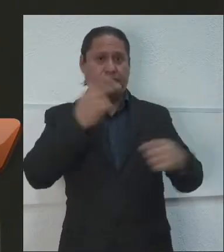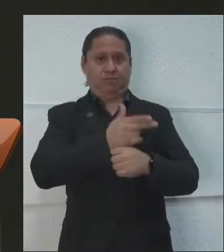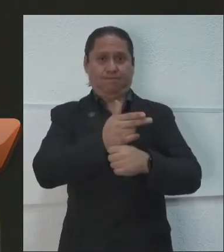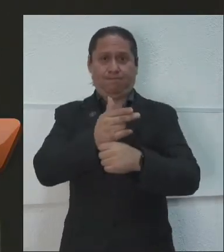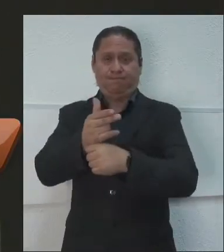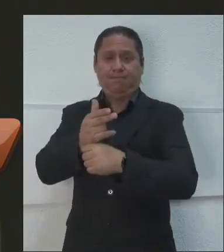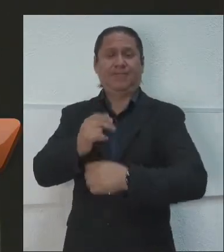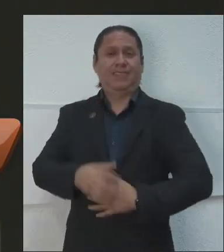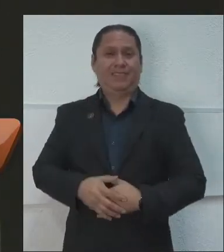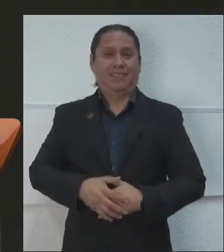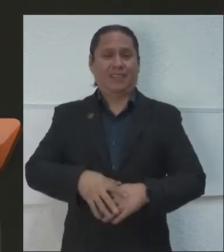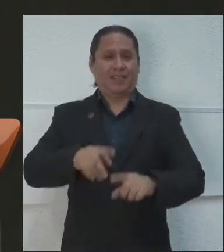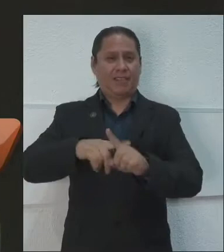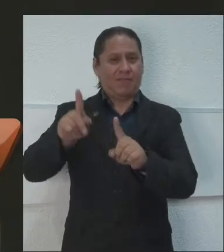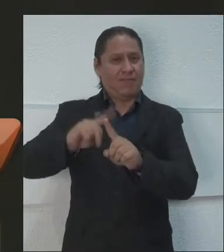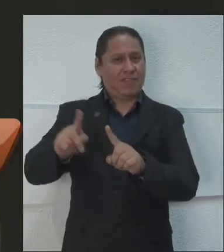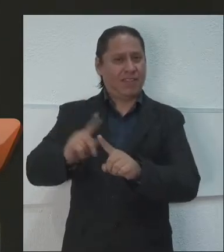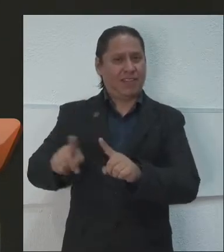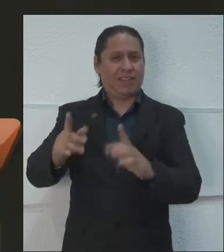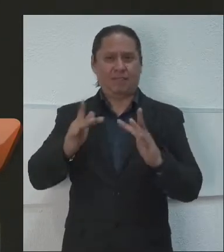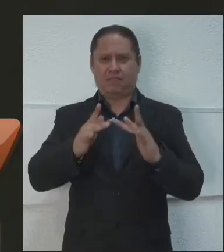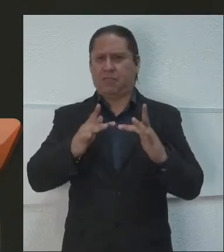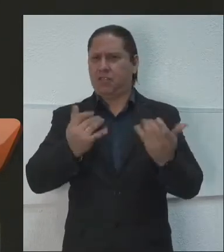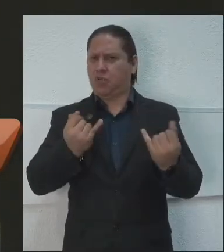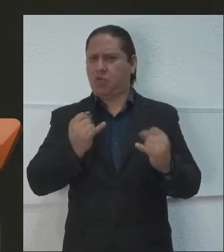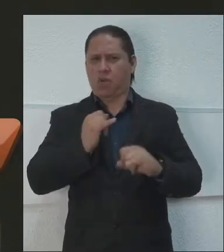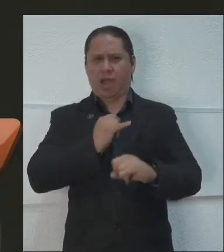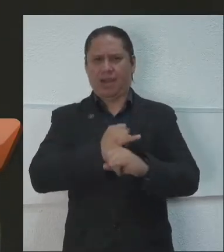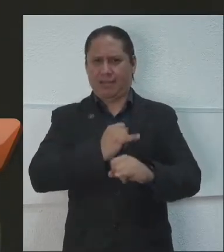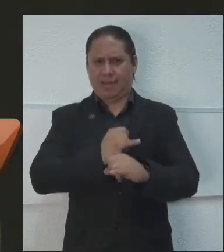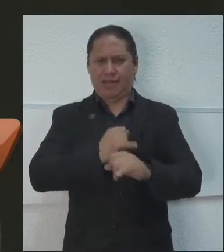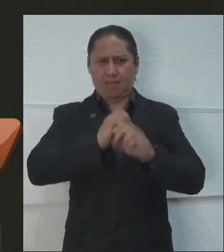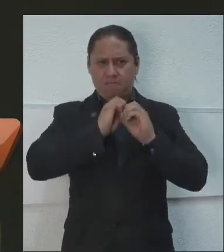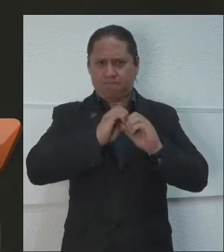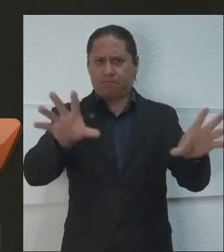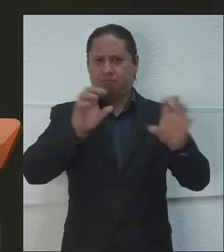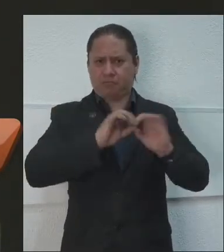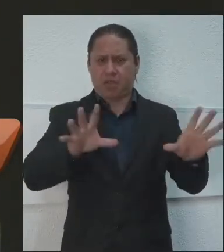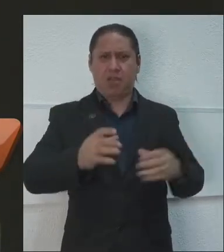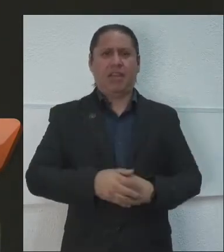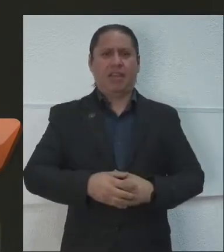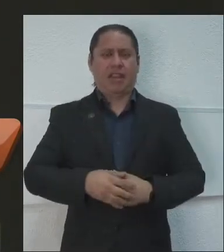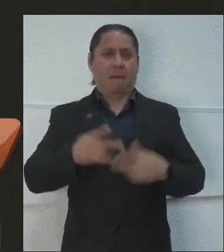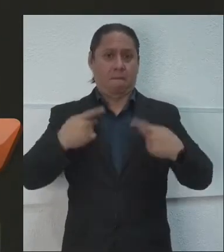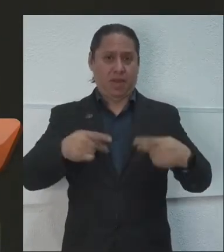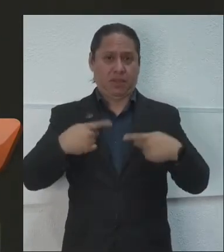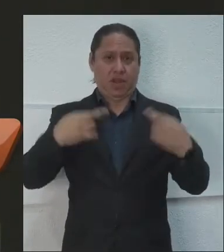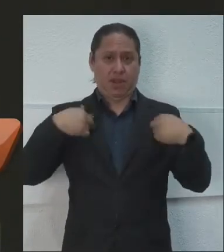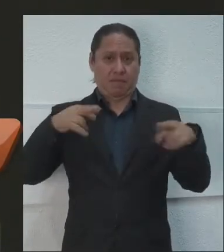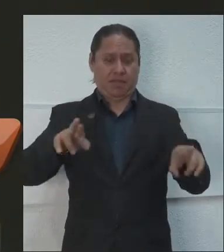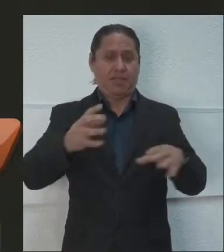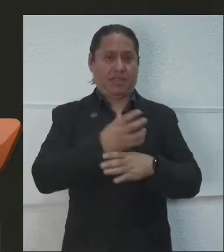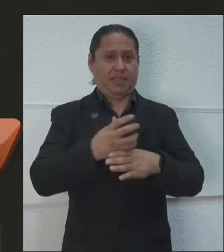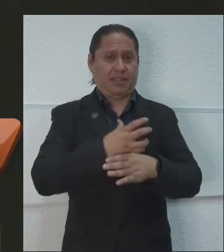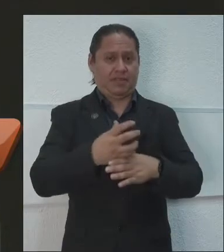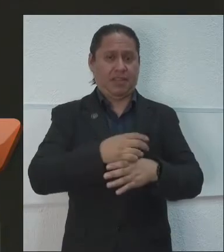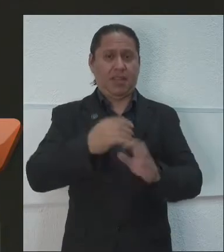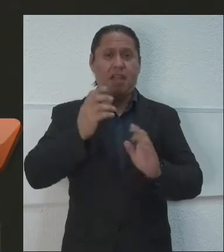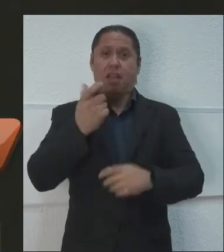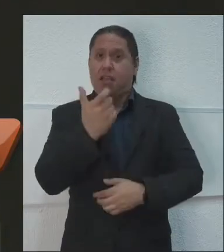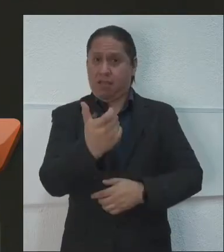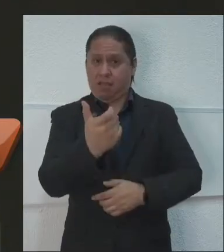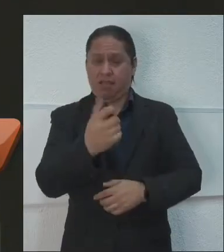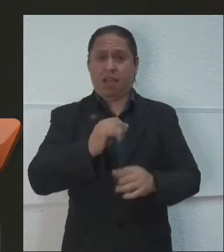comunicación por diferentes representantes de organizaciones de cafeticultores que el